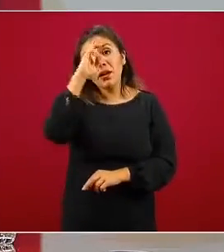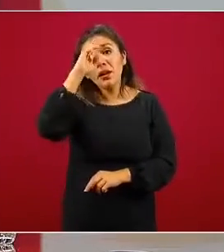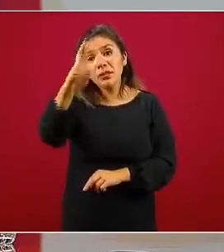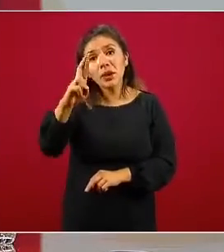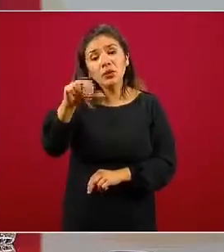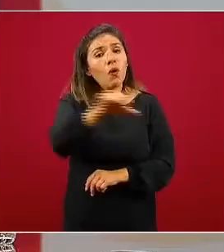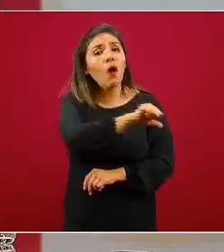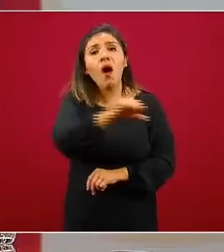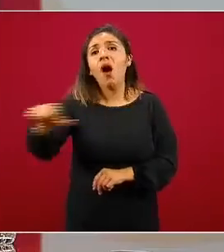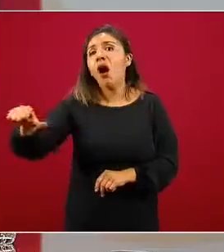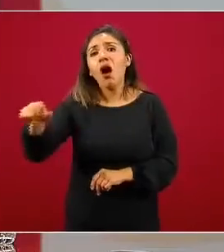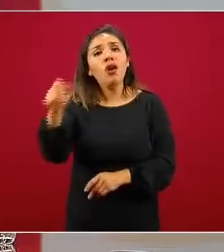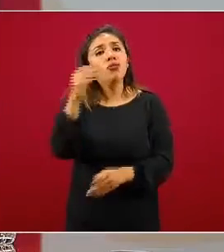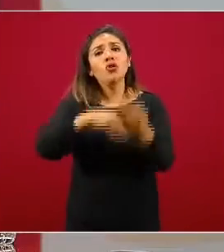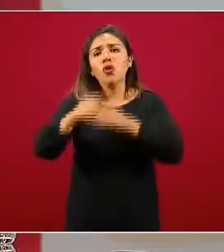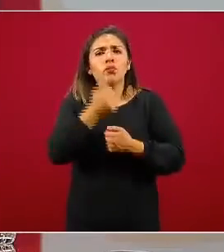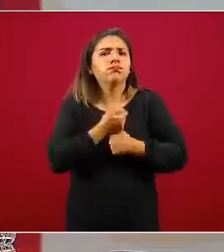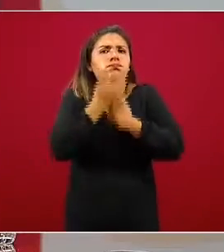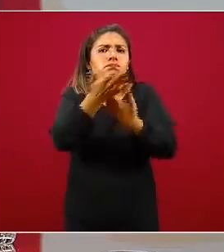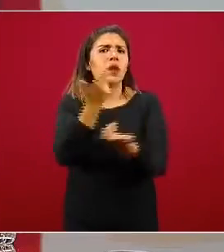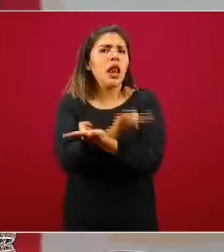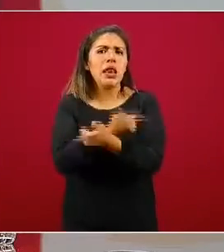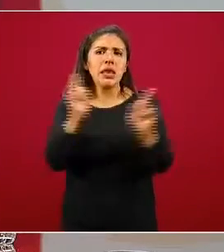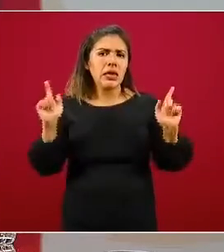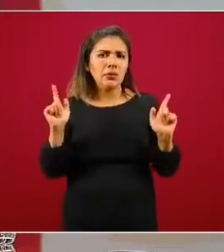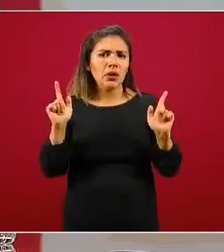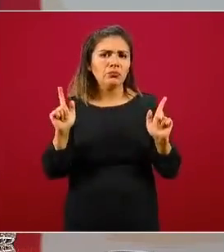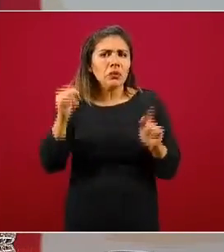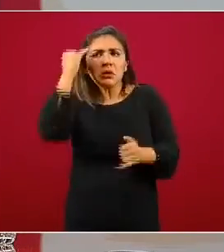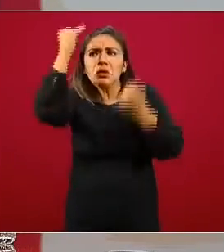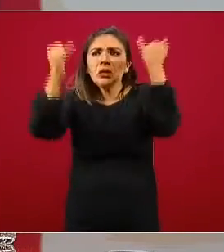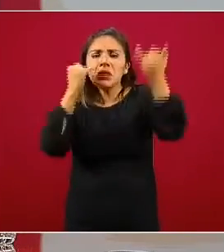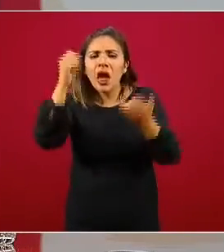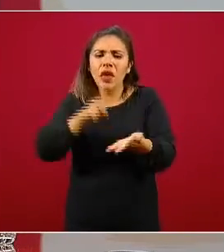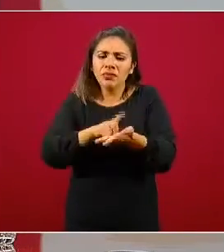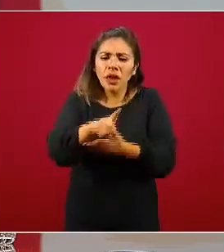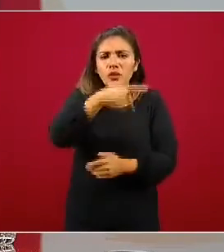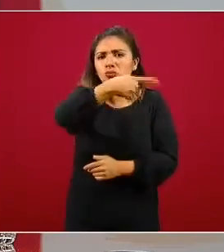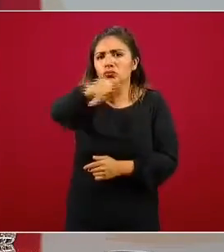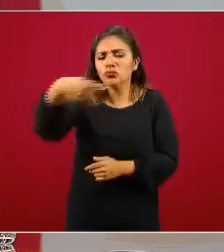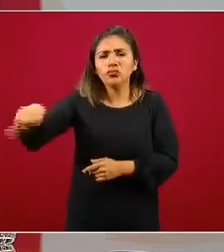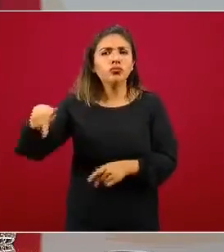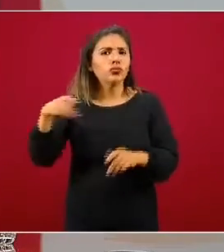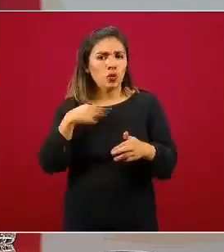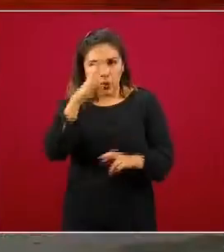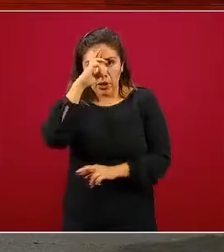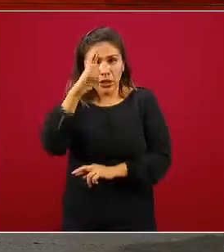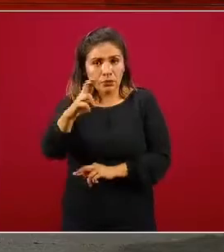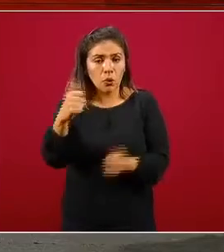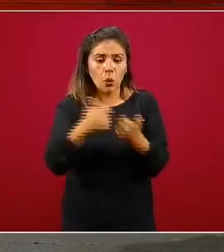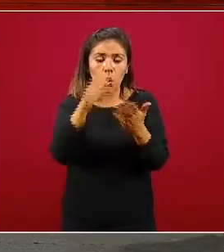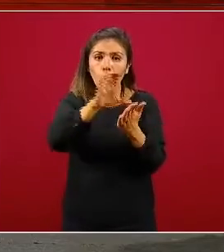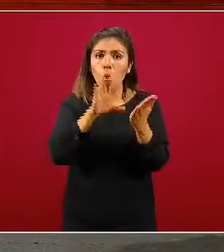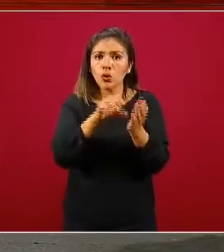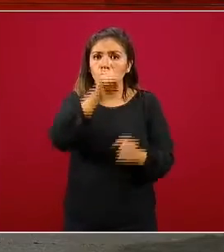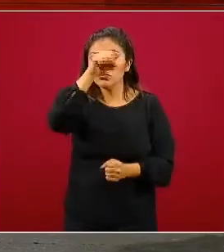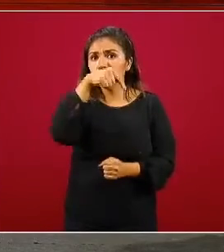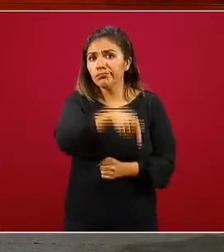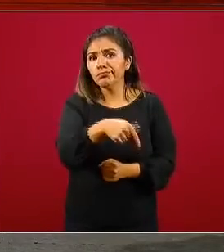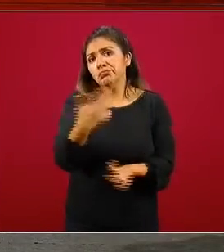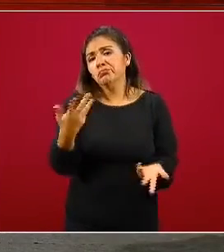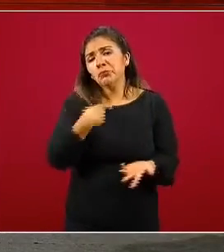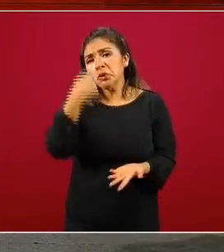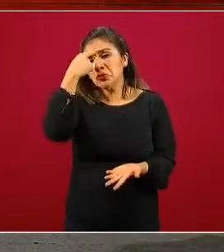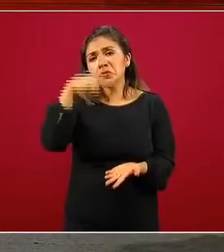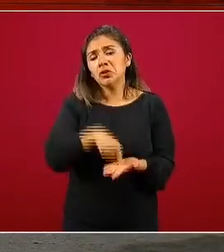respeto a la libre manifestación, el respeto a los derechos democráticos y constitucionales. Entonces,